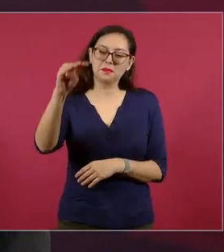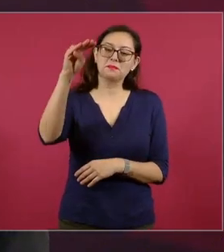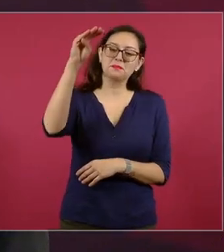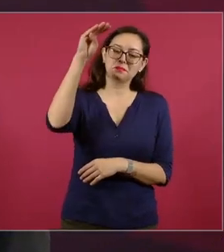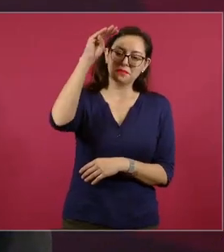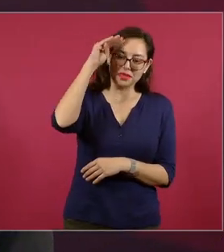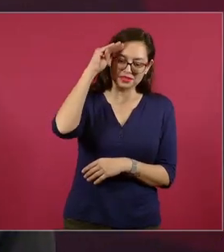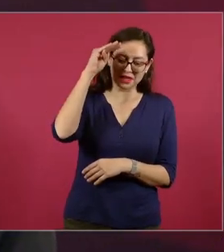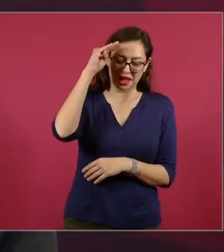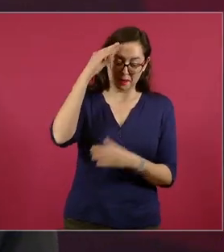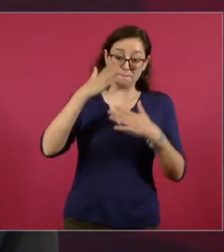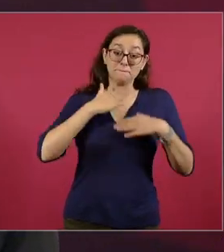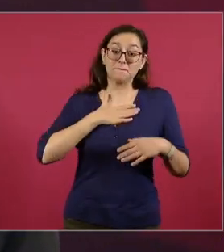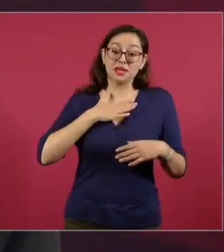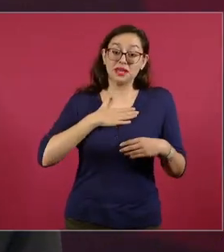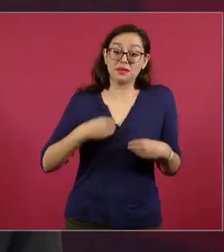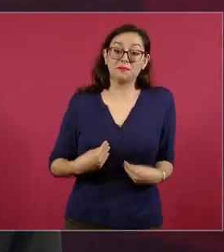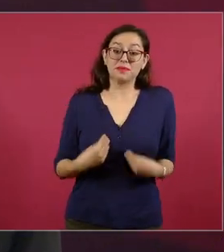Voy a estar